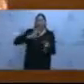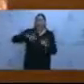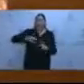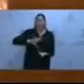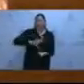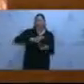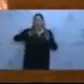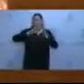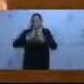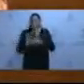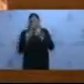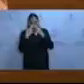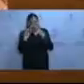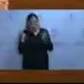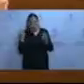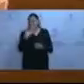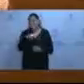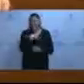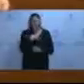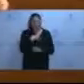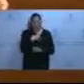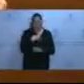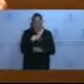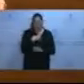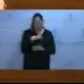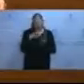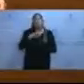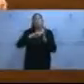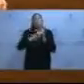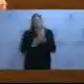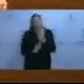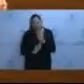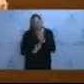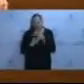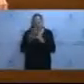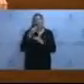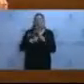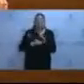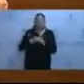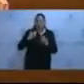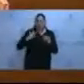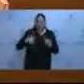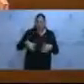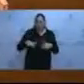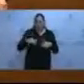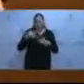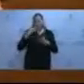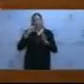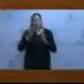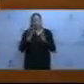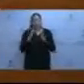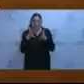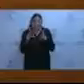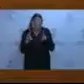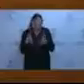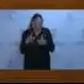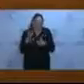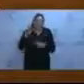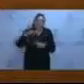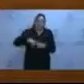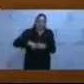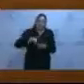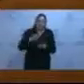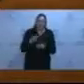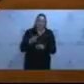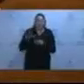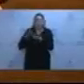sociedad pública no fuera posible. Desde luego, es una modificación que está hablada en el Consejo, no solamente hablada, sino entregada